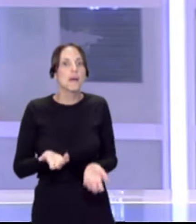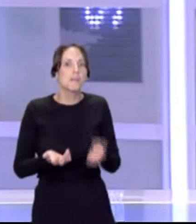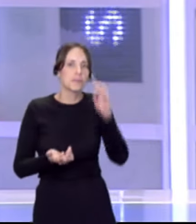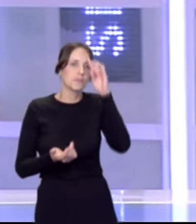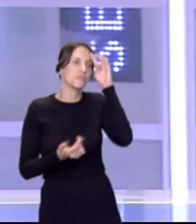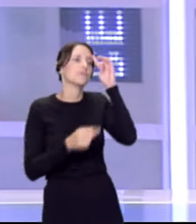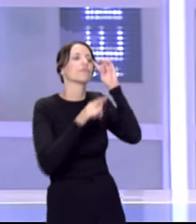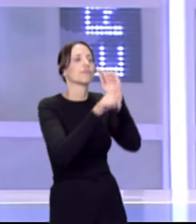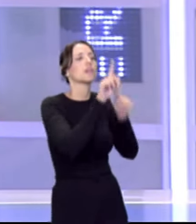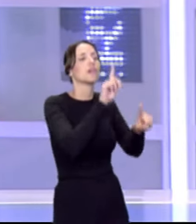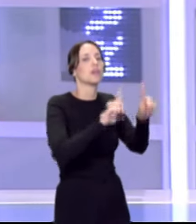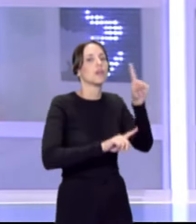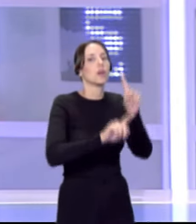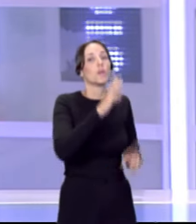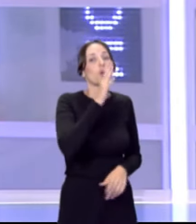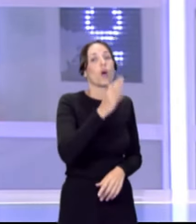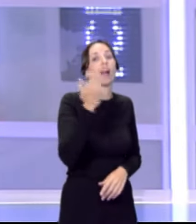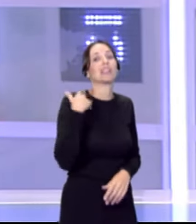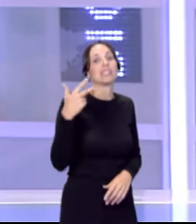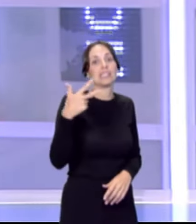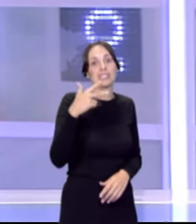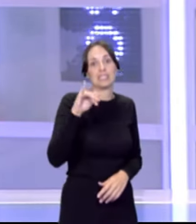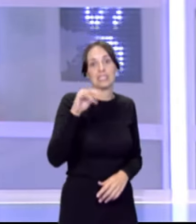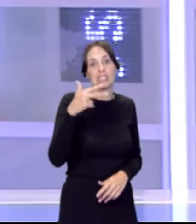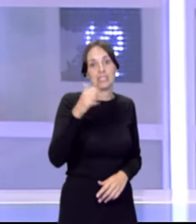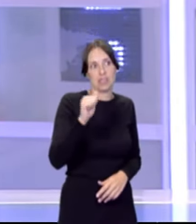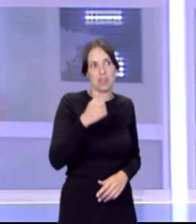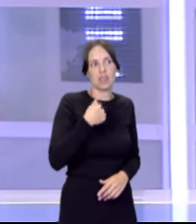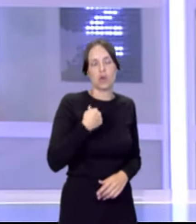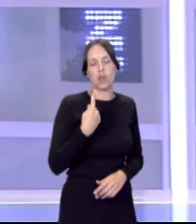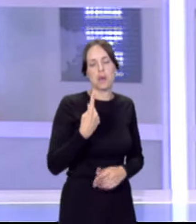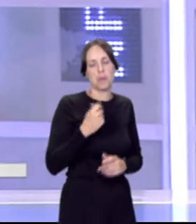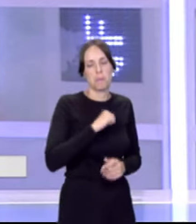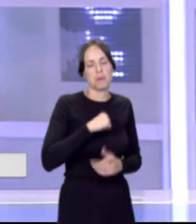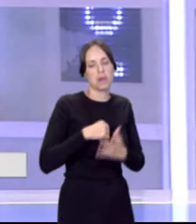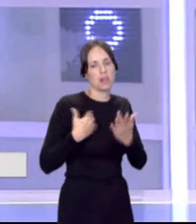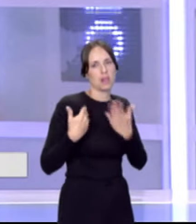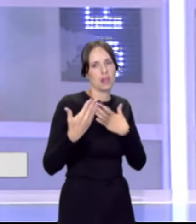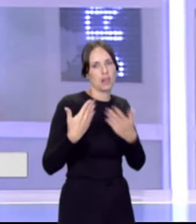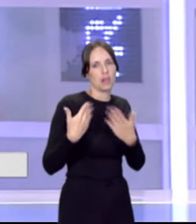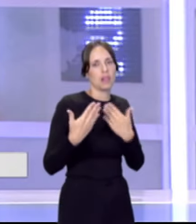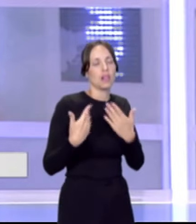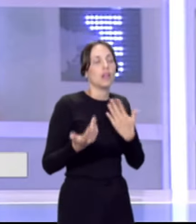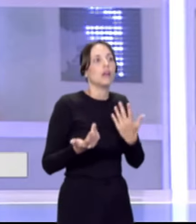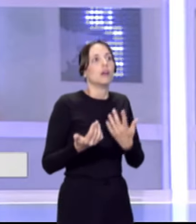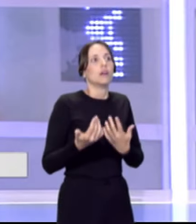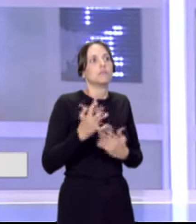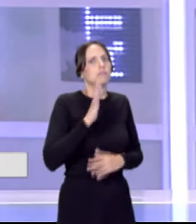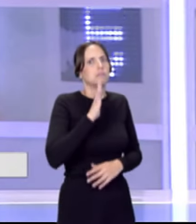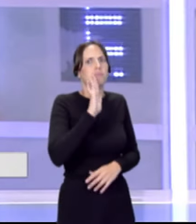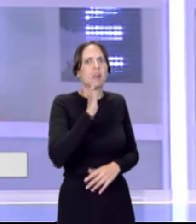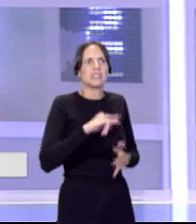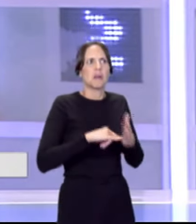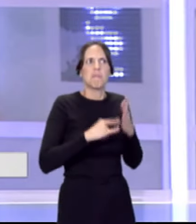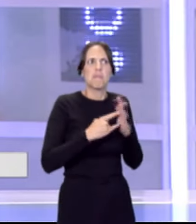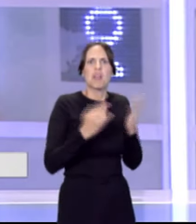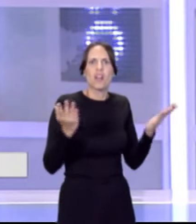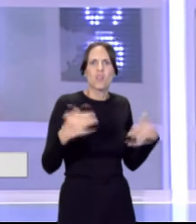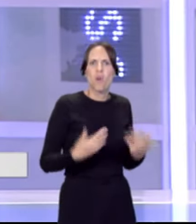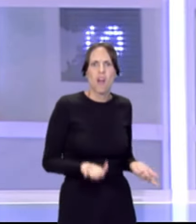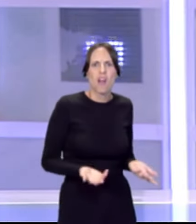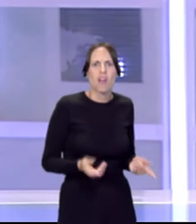estábamos hablando Chicha y yo antes en la sala, mientras veíamos el devenir del programa, que parece que lo que no hay es un plan, que estamos